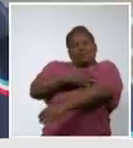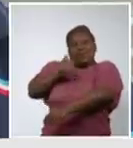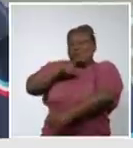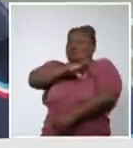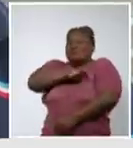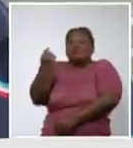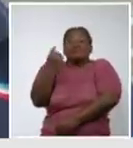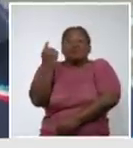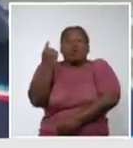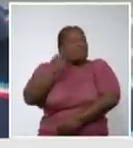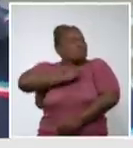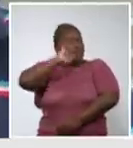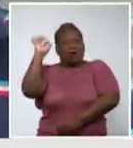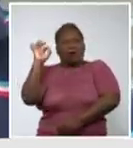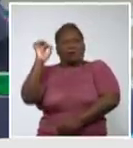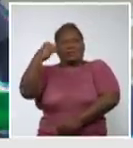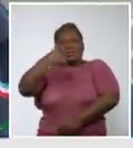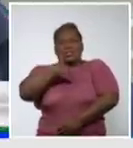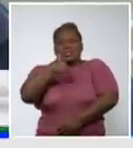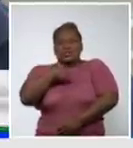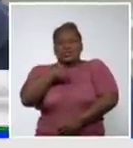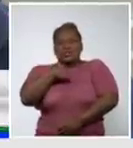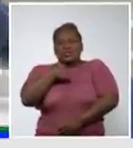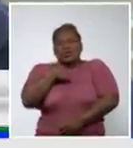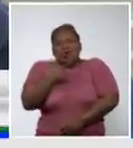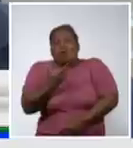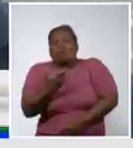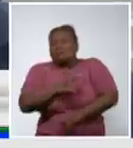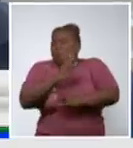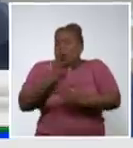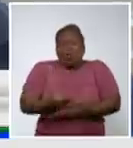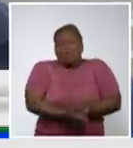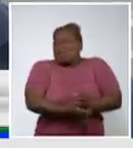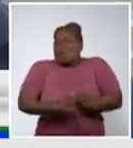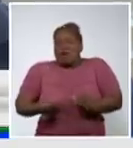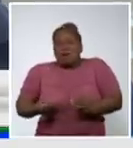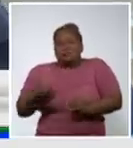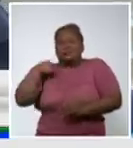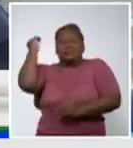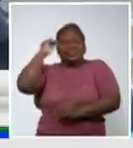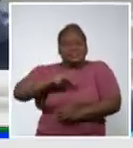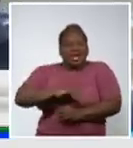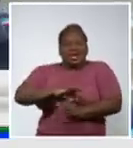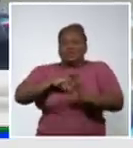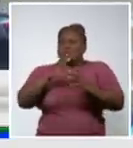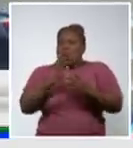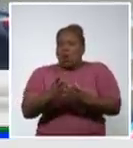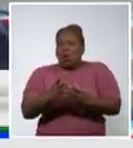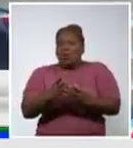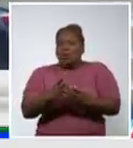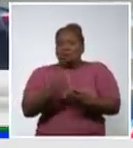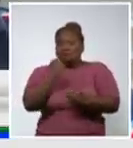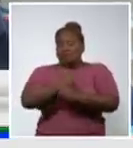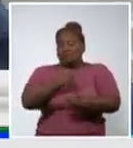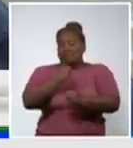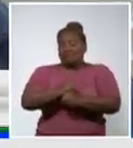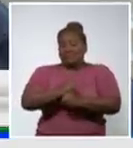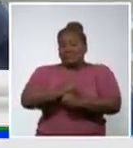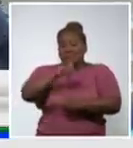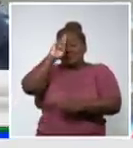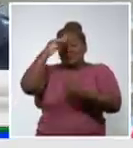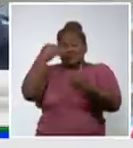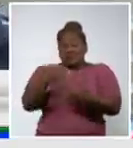nunca. Tengo bastantes detalles de todo el esfuerzo que se hizo por todo el componente de salud en